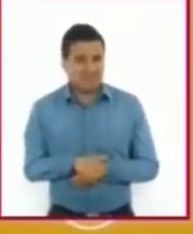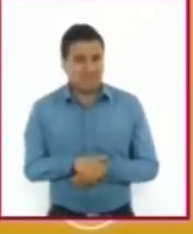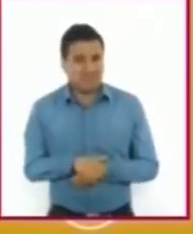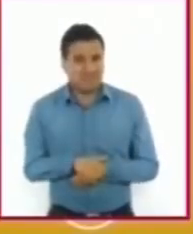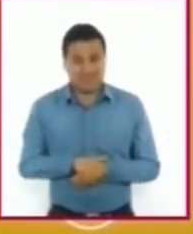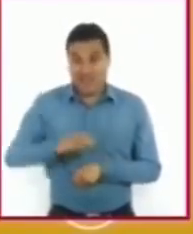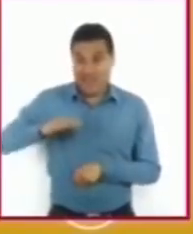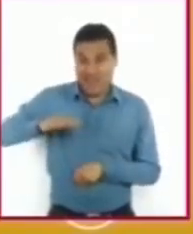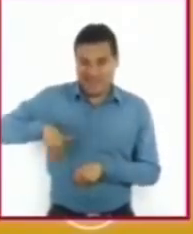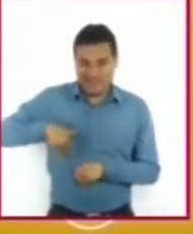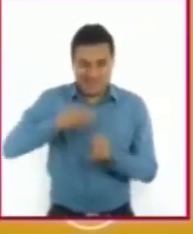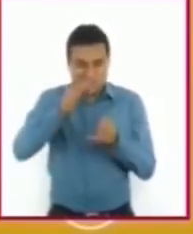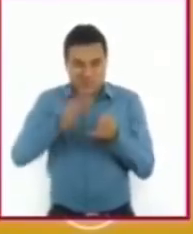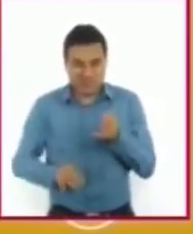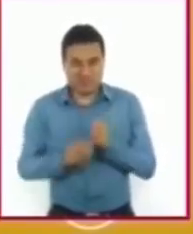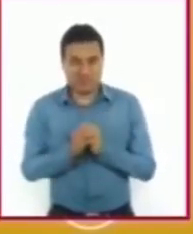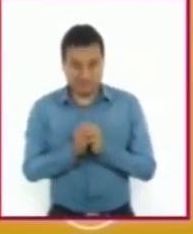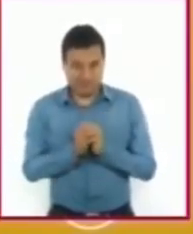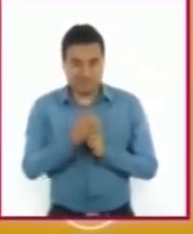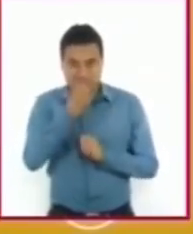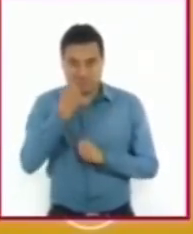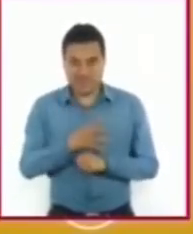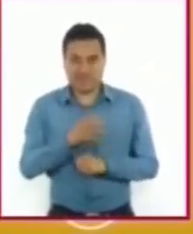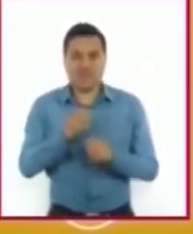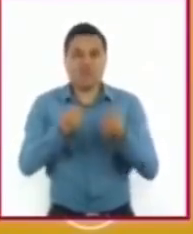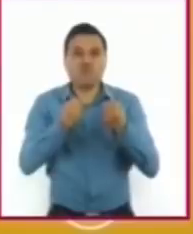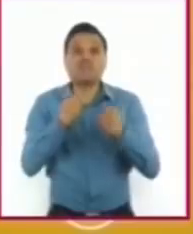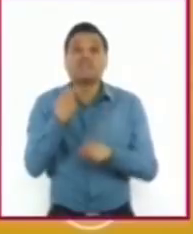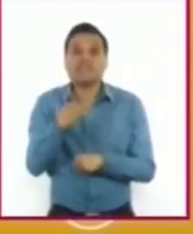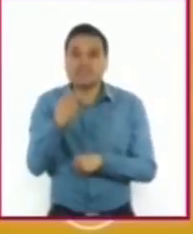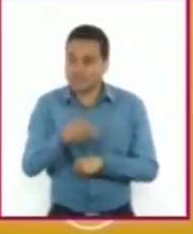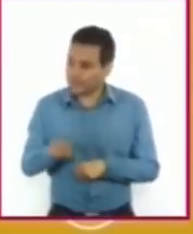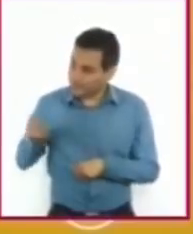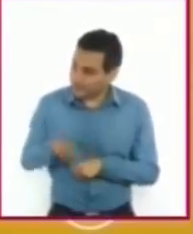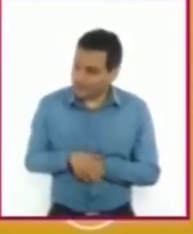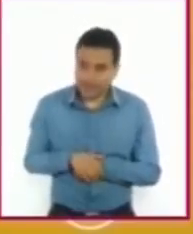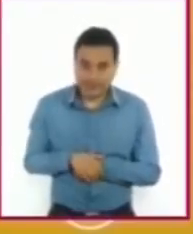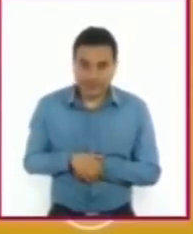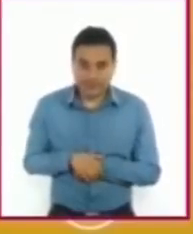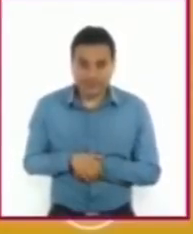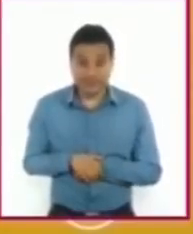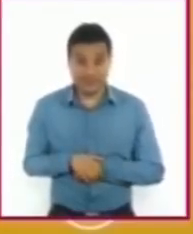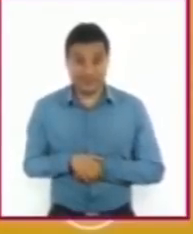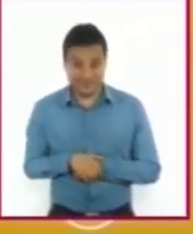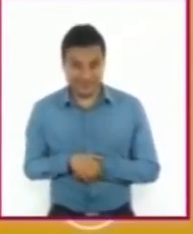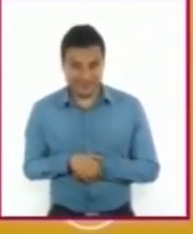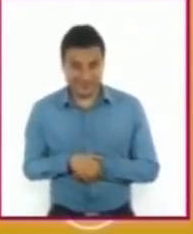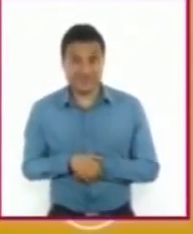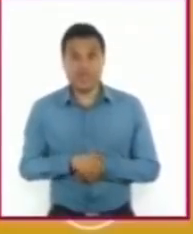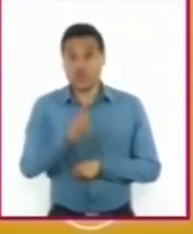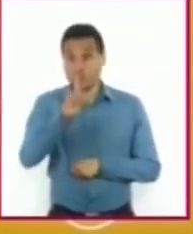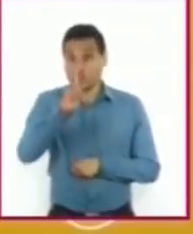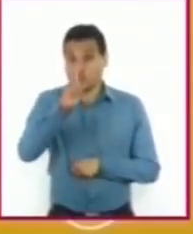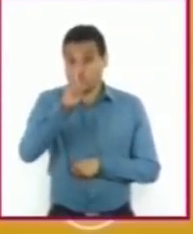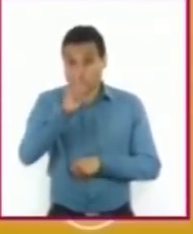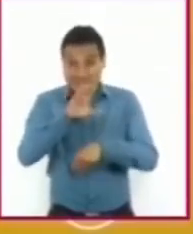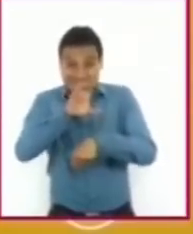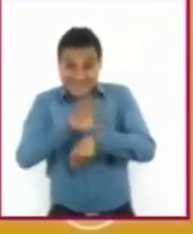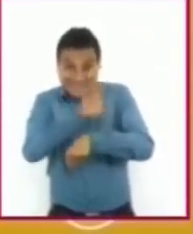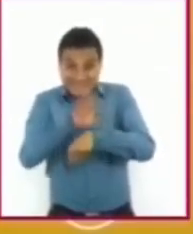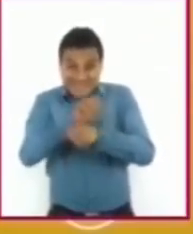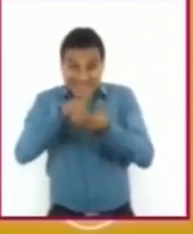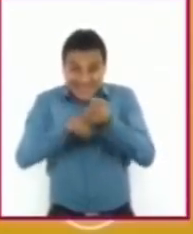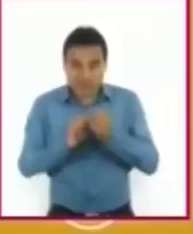último experimento es un ejemplo de fuerza electrostática, donde la interacción entre las cargas eléctricas del globo